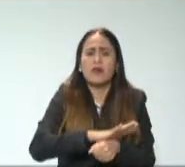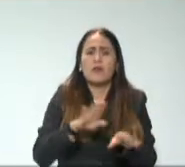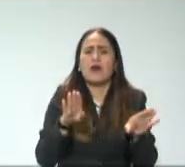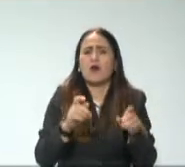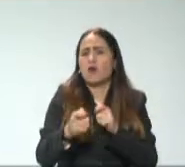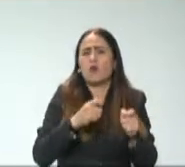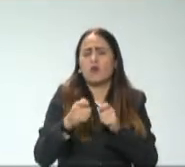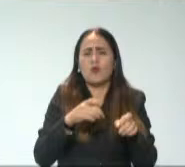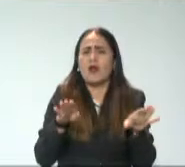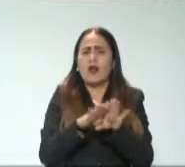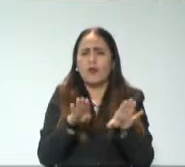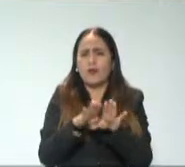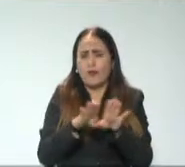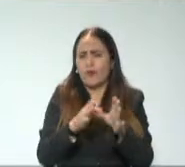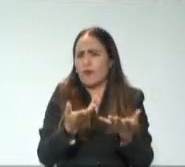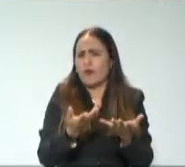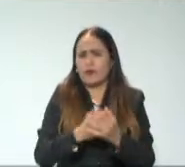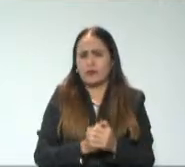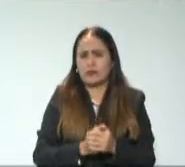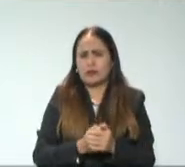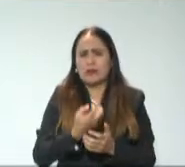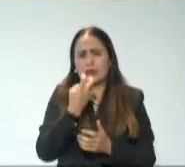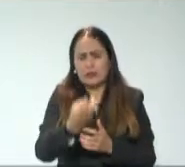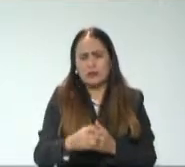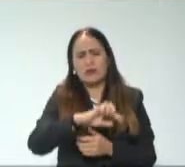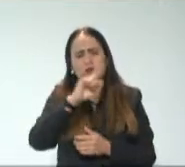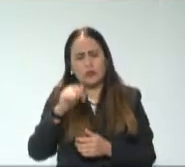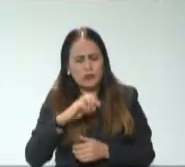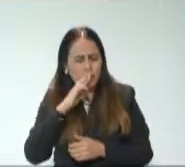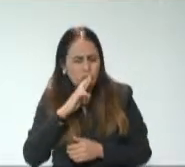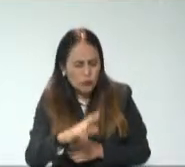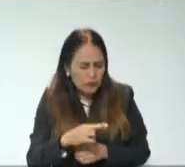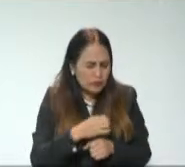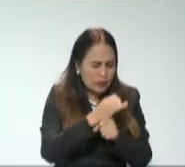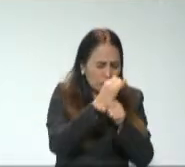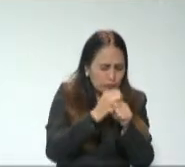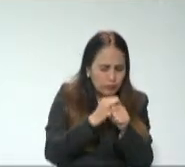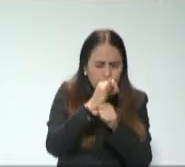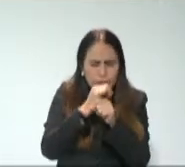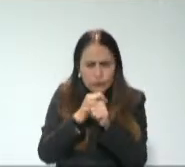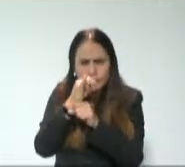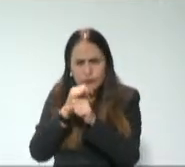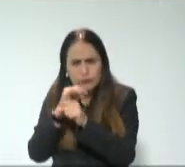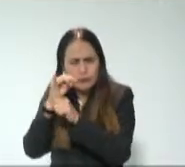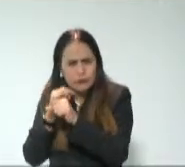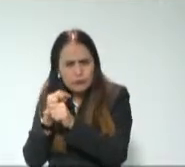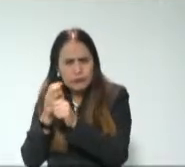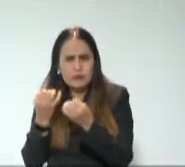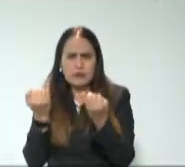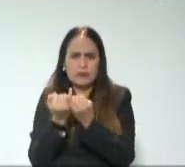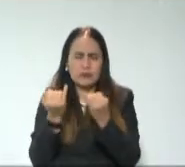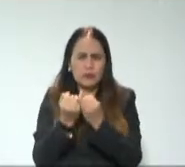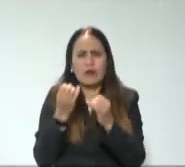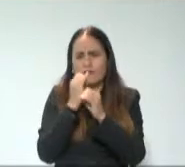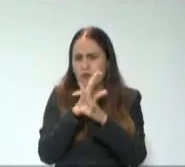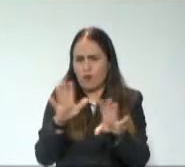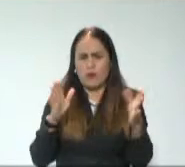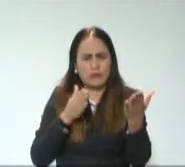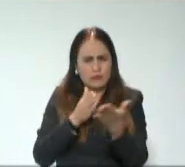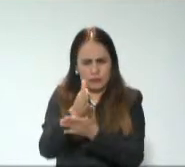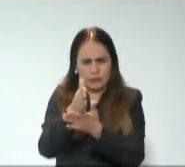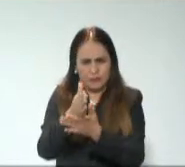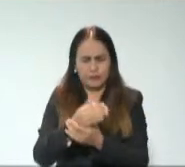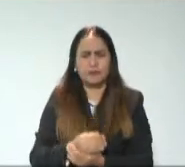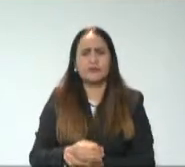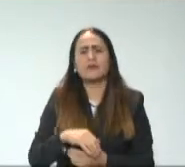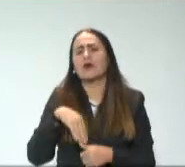este este tema estamos dando respuesta eh al tema de transparencia y al acceso a la información y en el